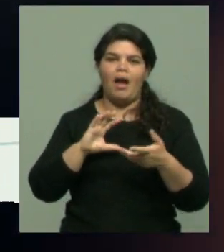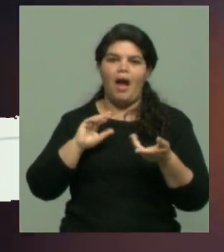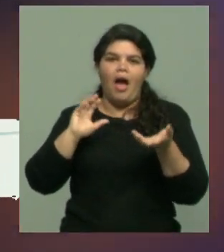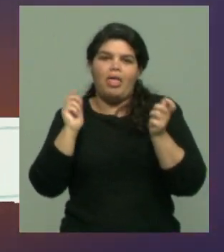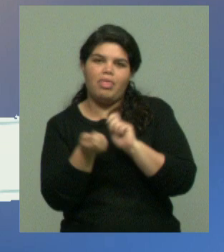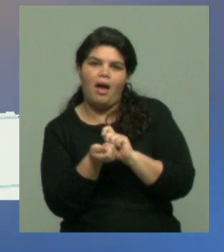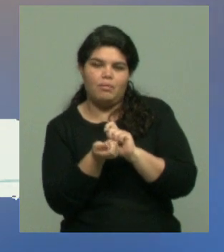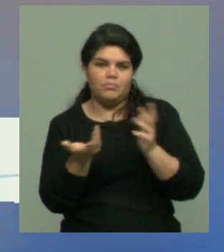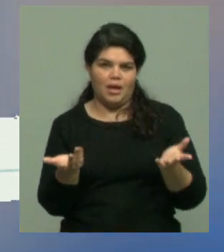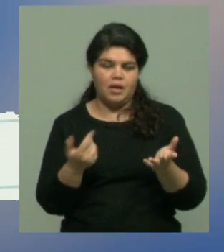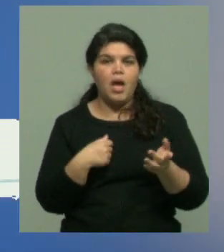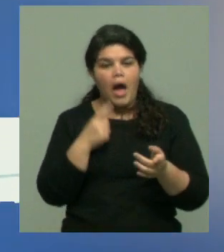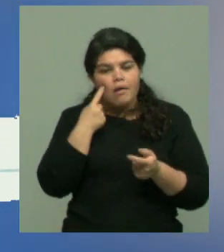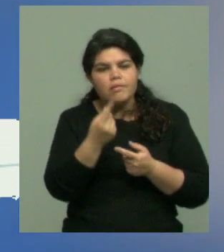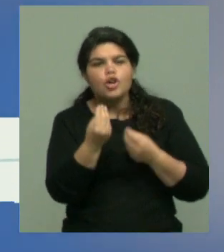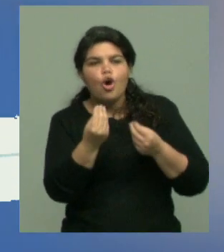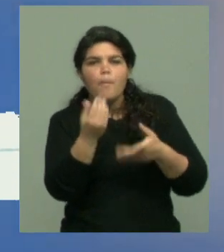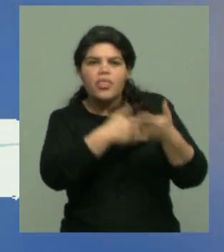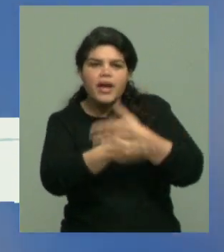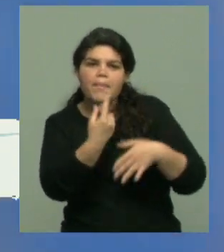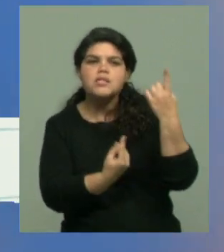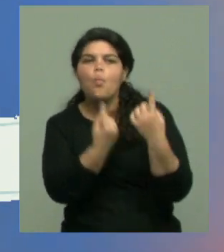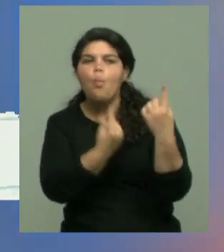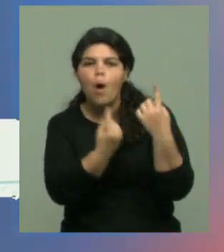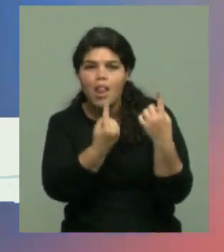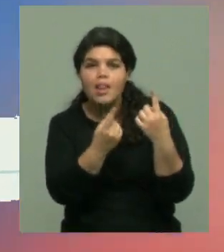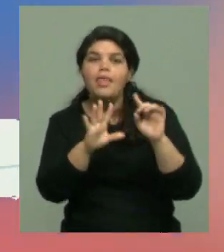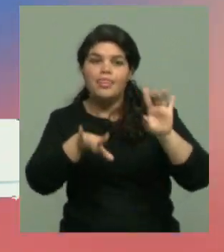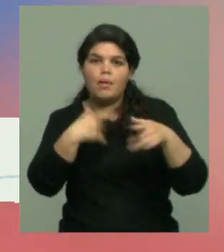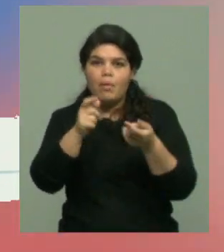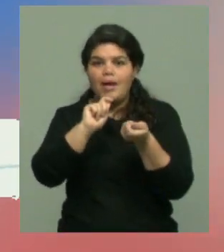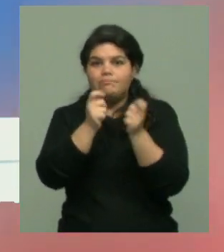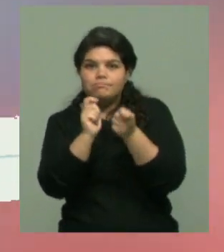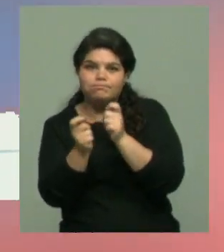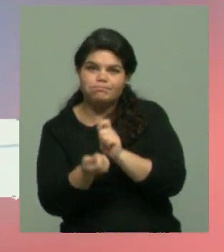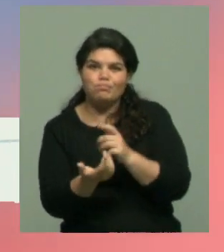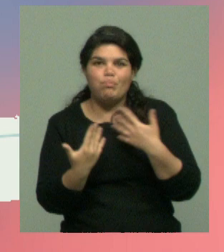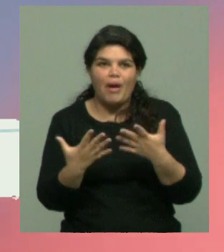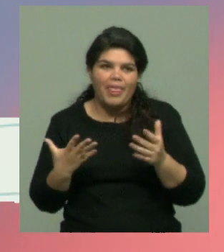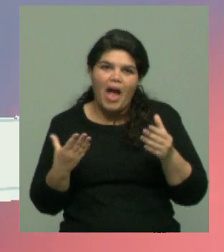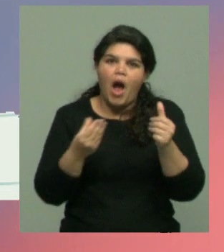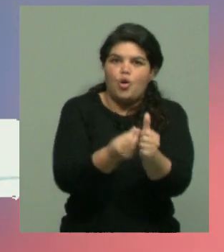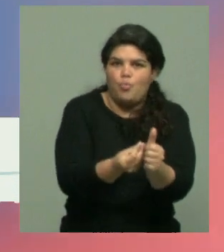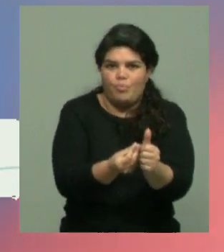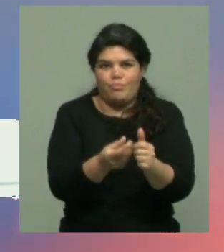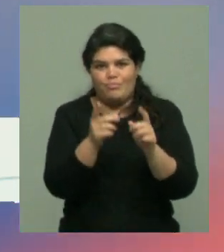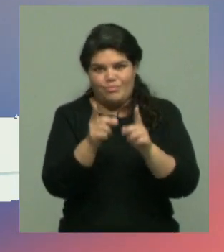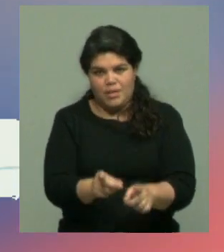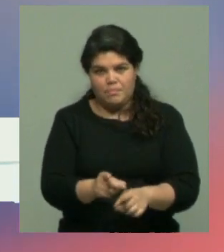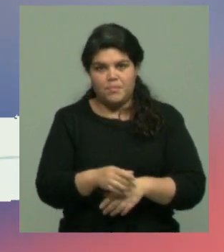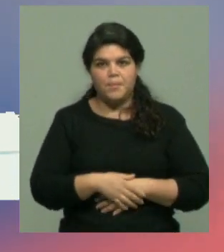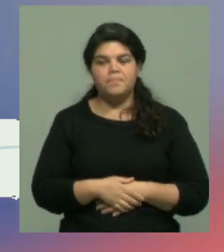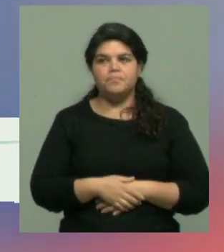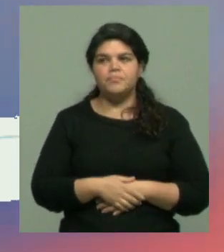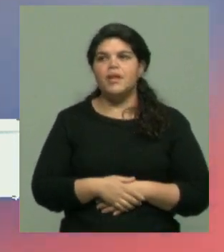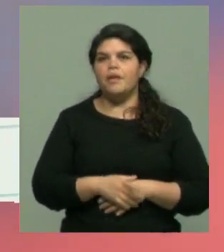presenta y trata de acompañar en esa discapacidad. Sí, me parece que también el club también te da una contención porque también, en cierta manera,